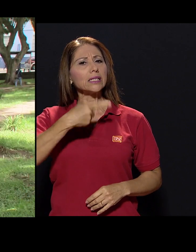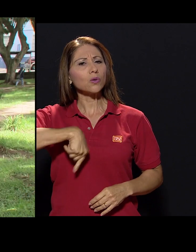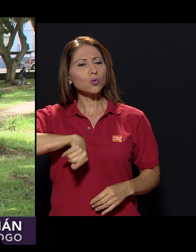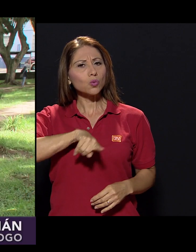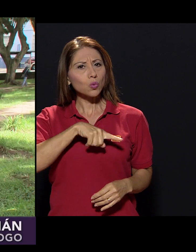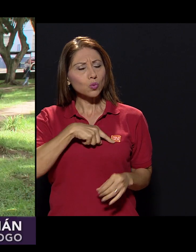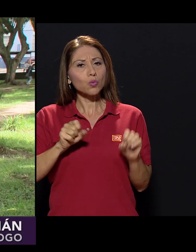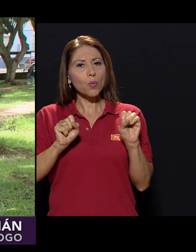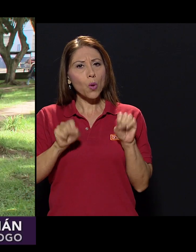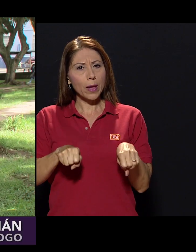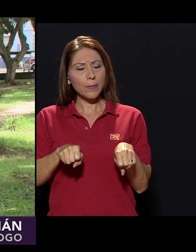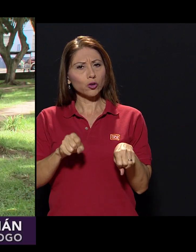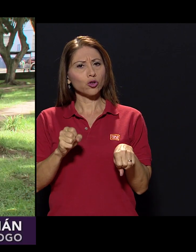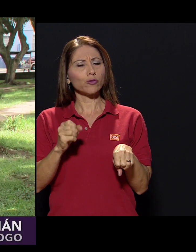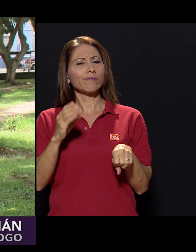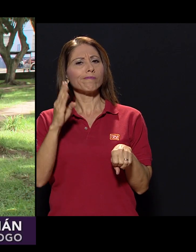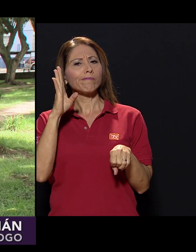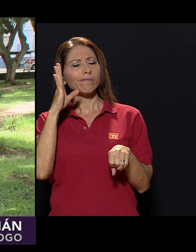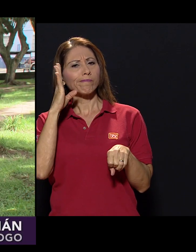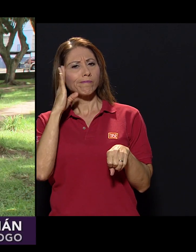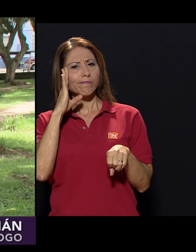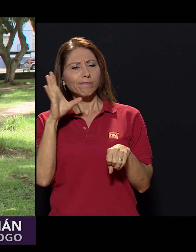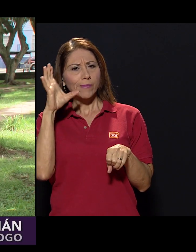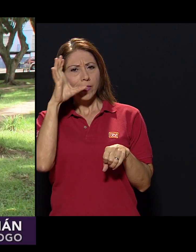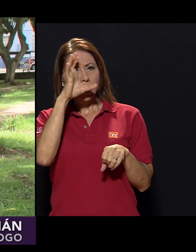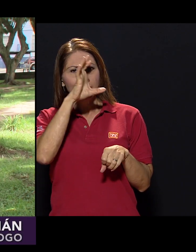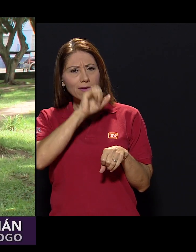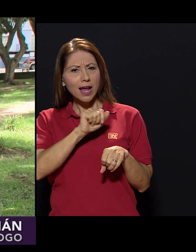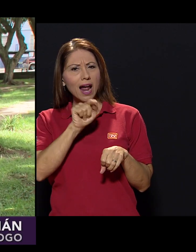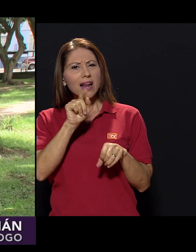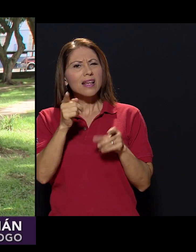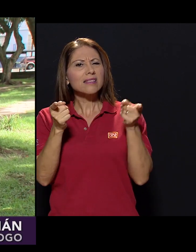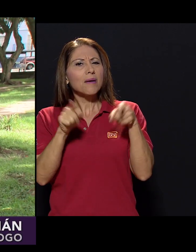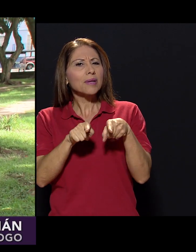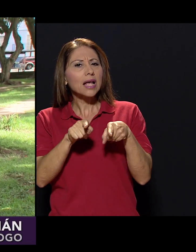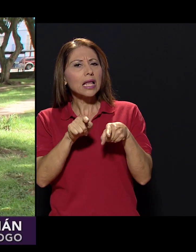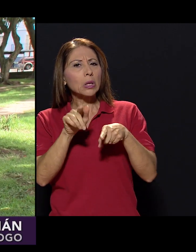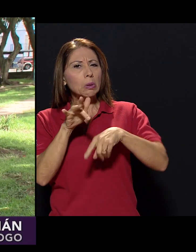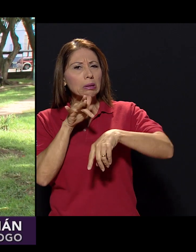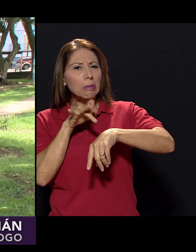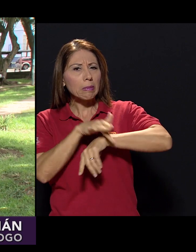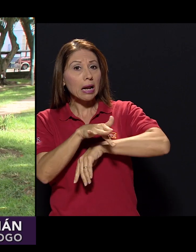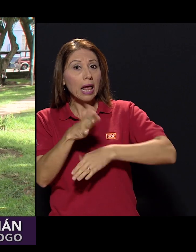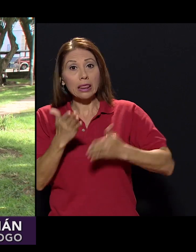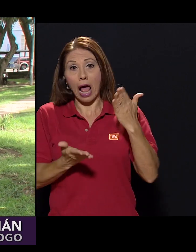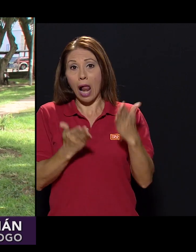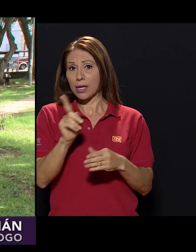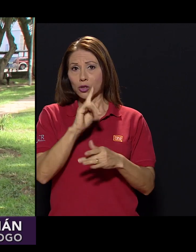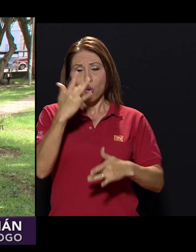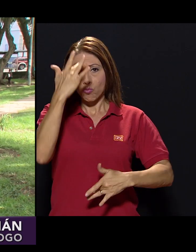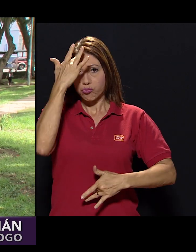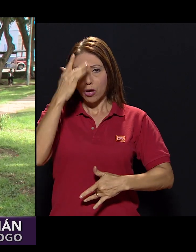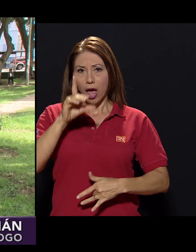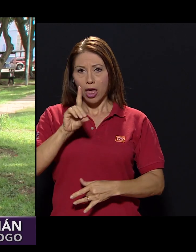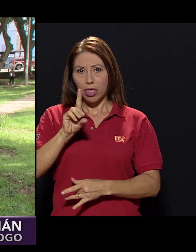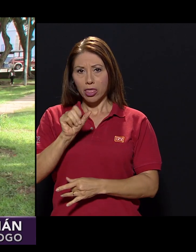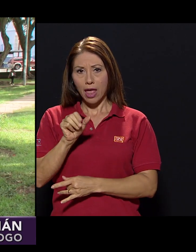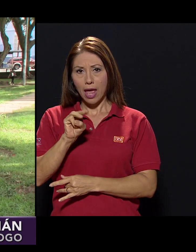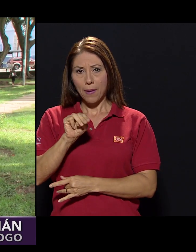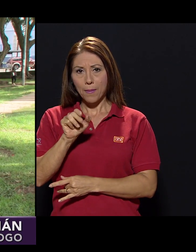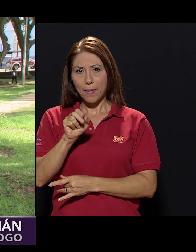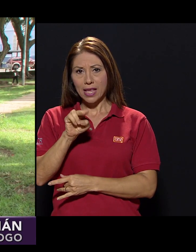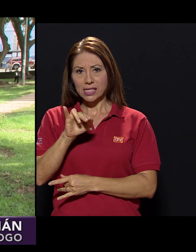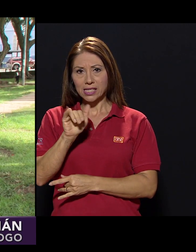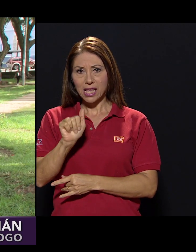nosotros podemos identificar los signos de alarma tempranamente, pueda que no sea demencia,